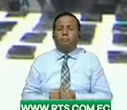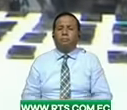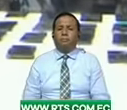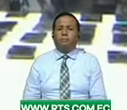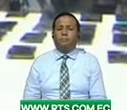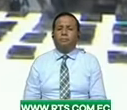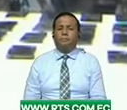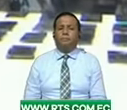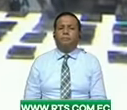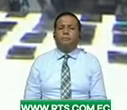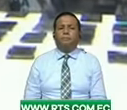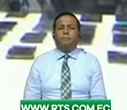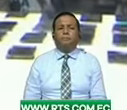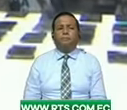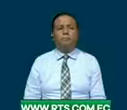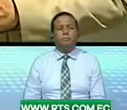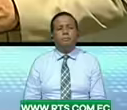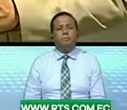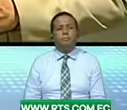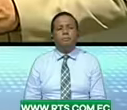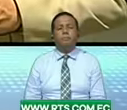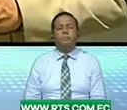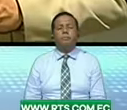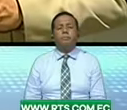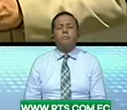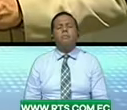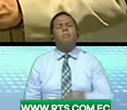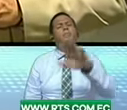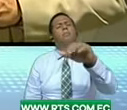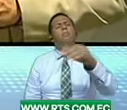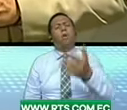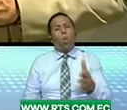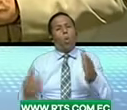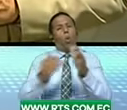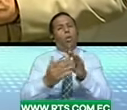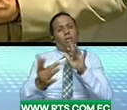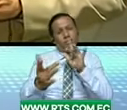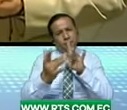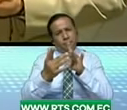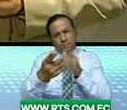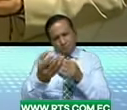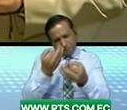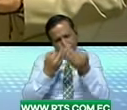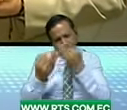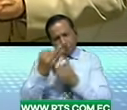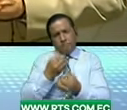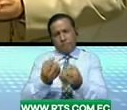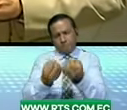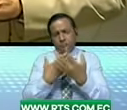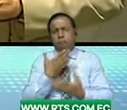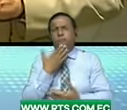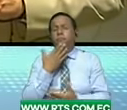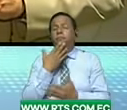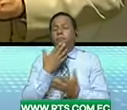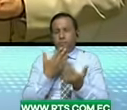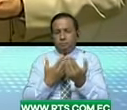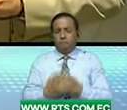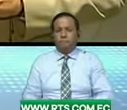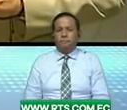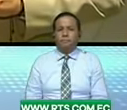Informó Jorge Escobar. Julio César, vamos contigo y el desarrollo de tu reporte. ¿Qué tienes que informarnos? Adelante.